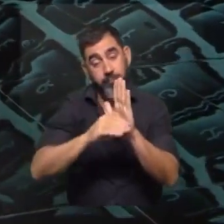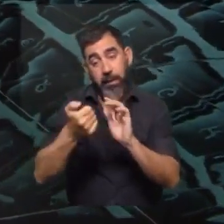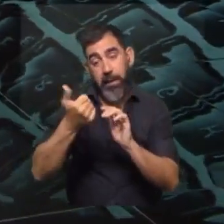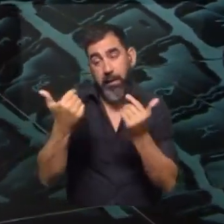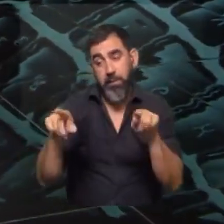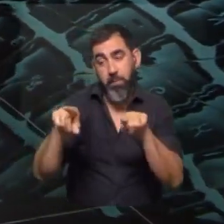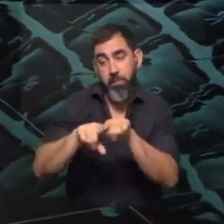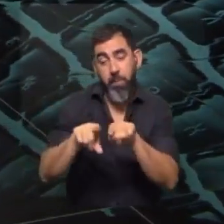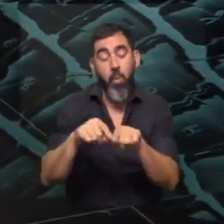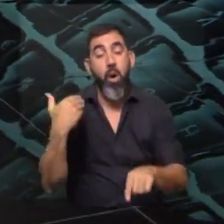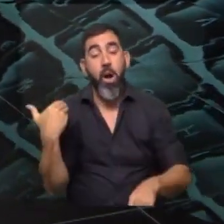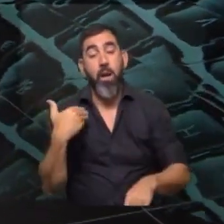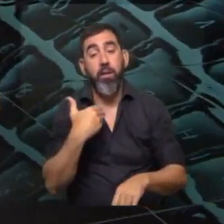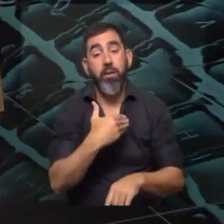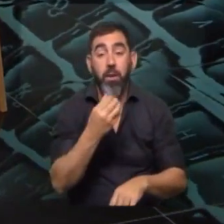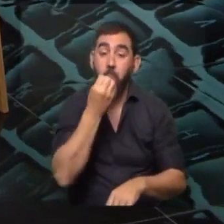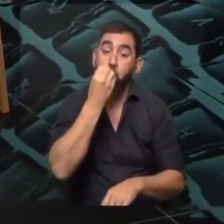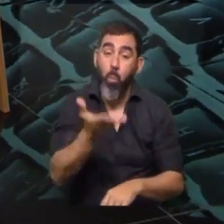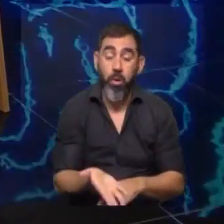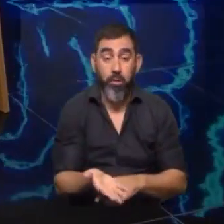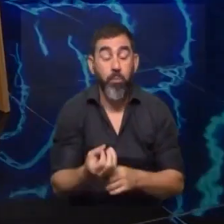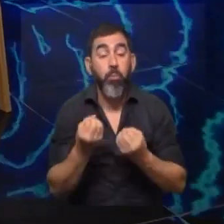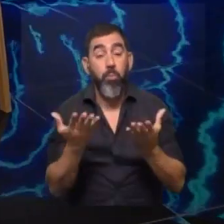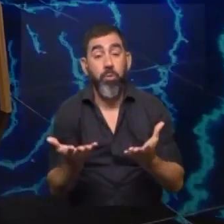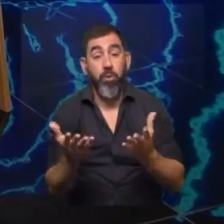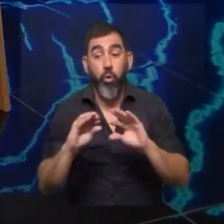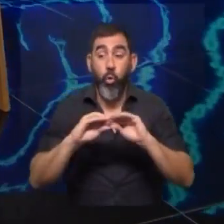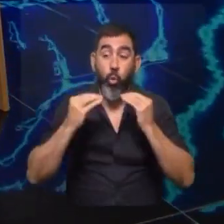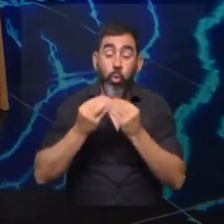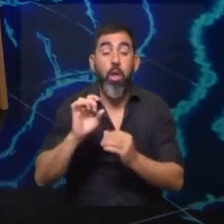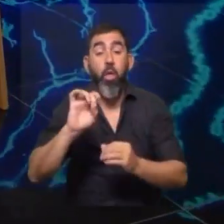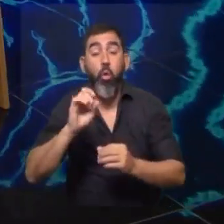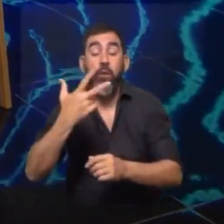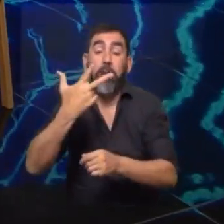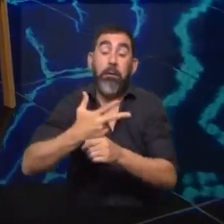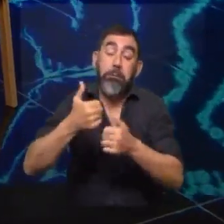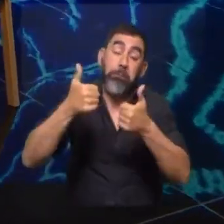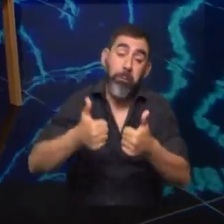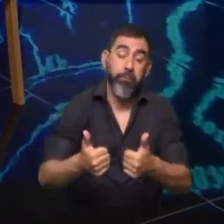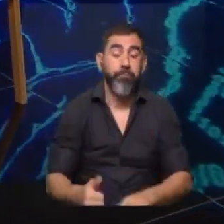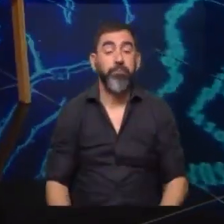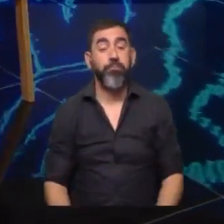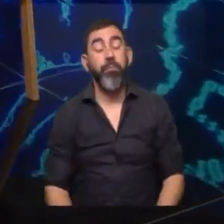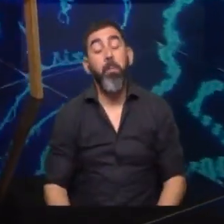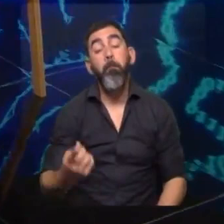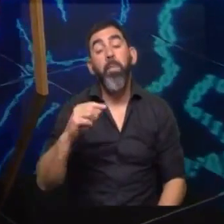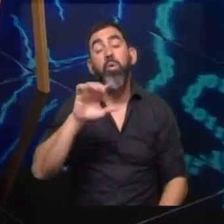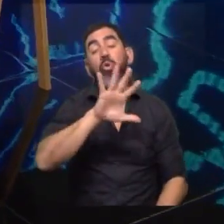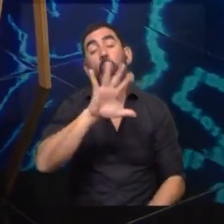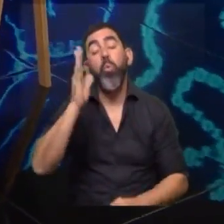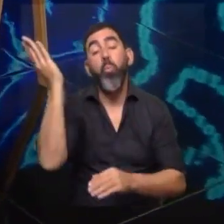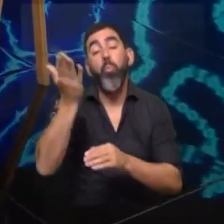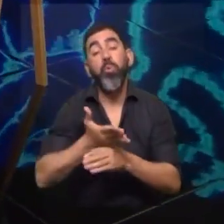con Argentina, es un buen desempeño, porque claro, de un total de 12, tercero está bien. De todos modos, ese 55%, es